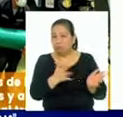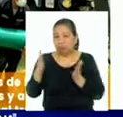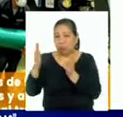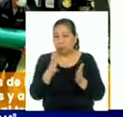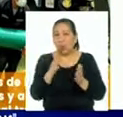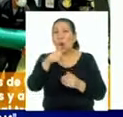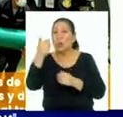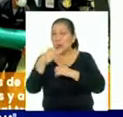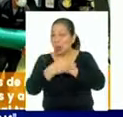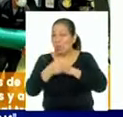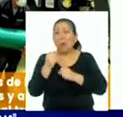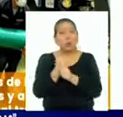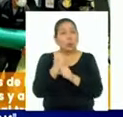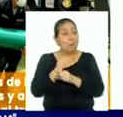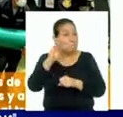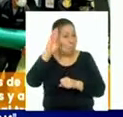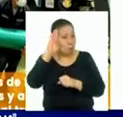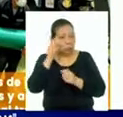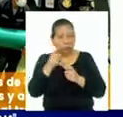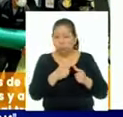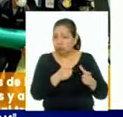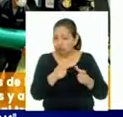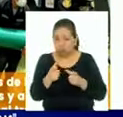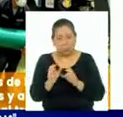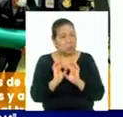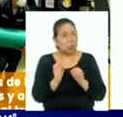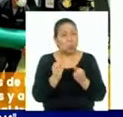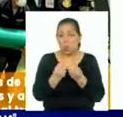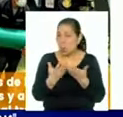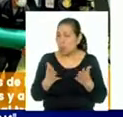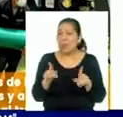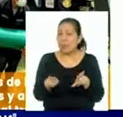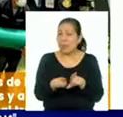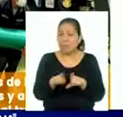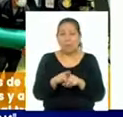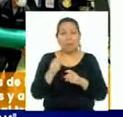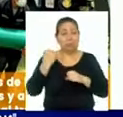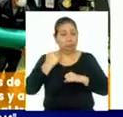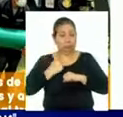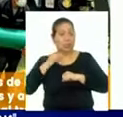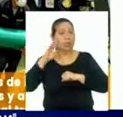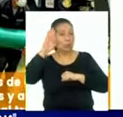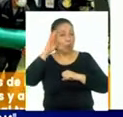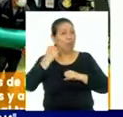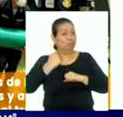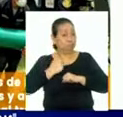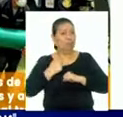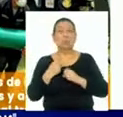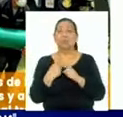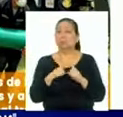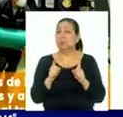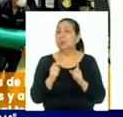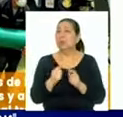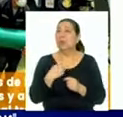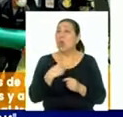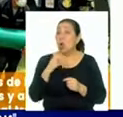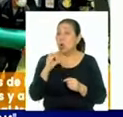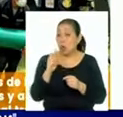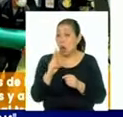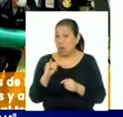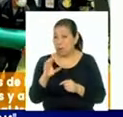gracias al trabajo de la Policía Nacional y en muchos casos también de las Fuerzas Armadas, por supuesto. La vacunación por el COVID-19